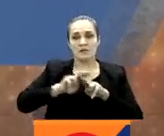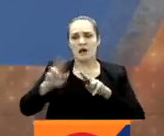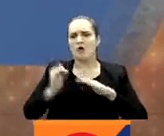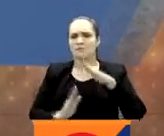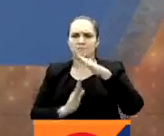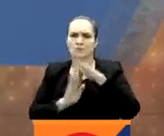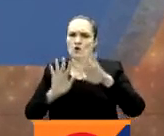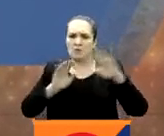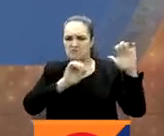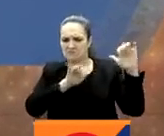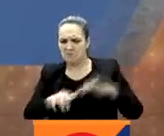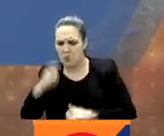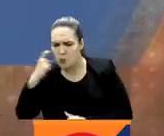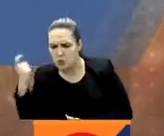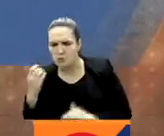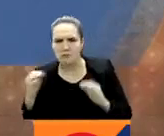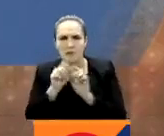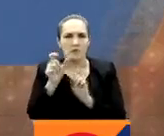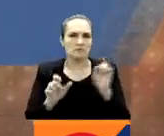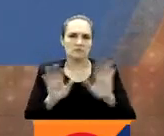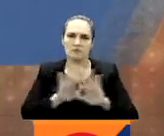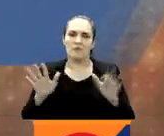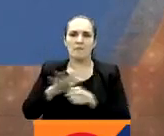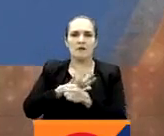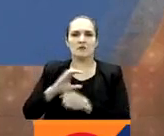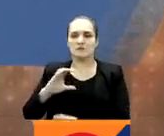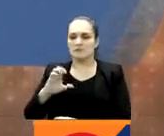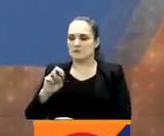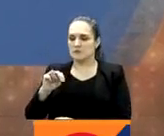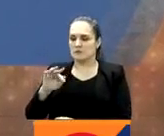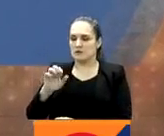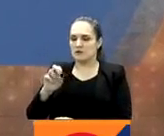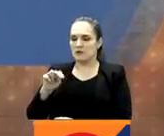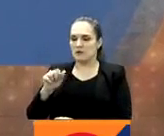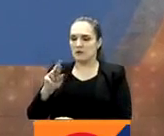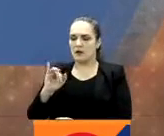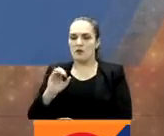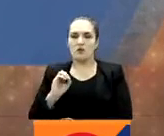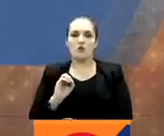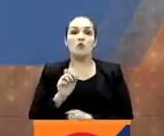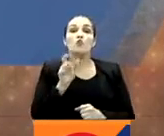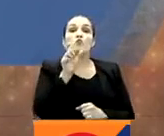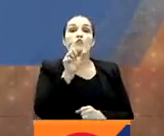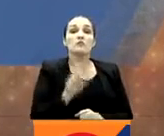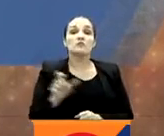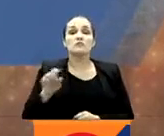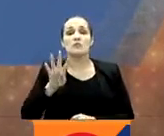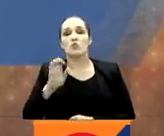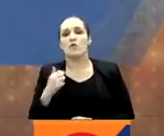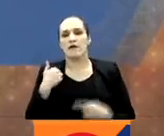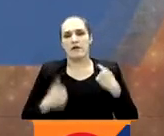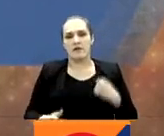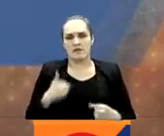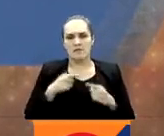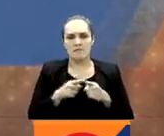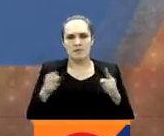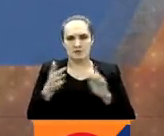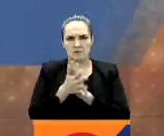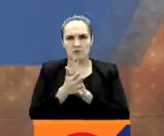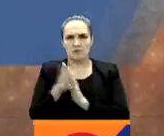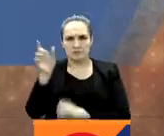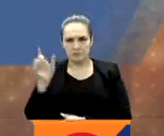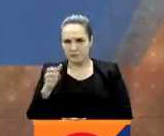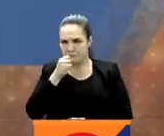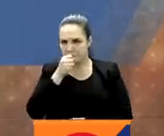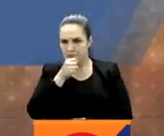búsqueda en el deslizamiento del barrio Centenario. 9 personas más están heridas. Mateo Jaramillo, periodista de Radio Nacional, nos amplía esta